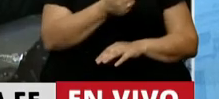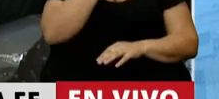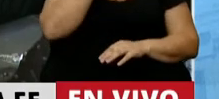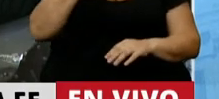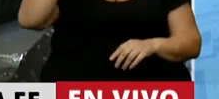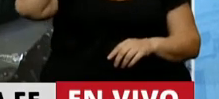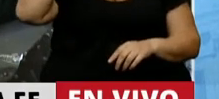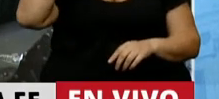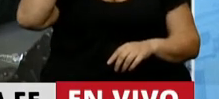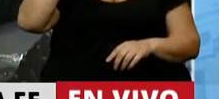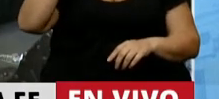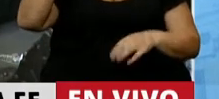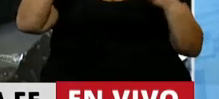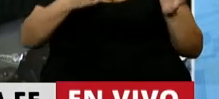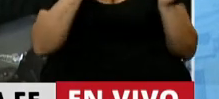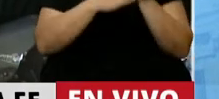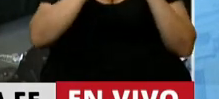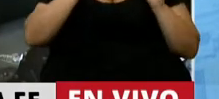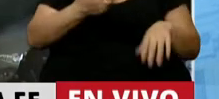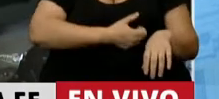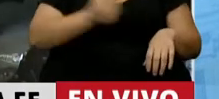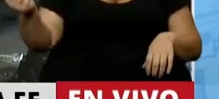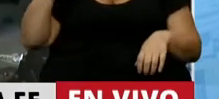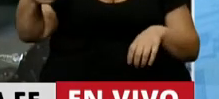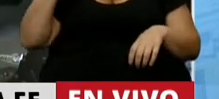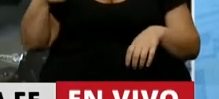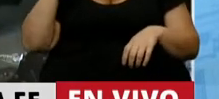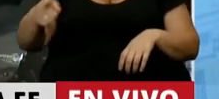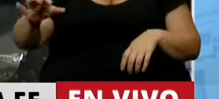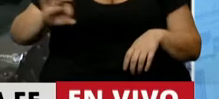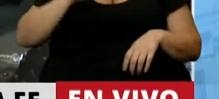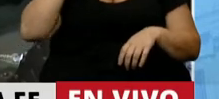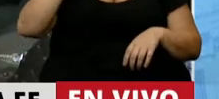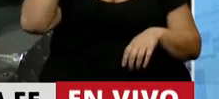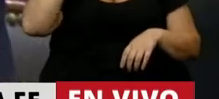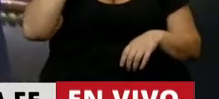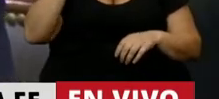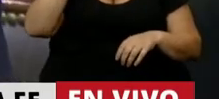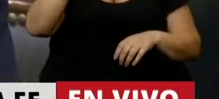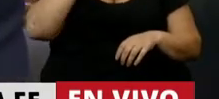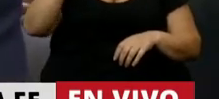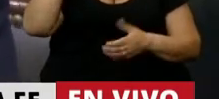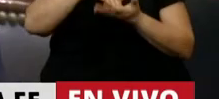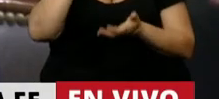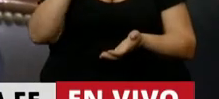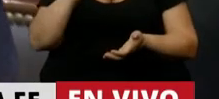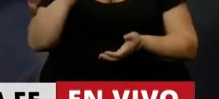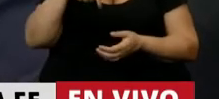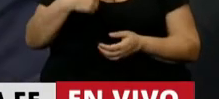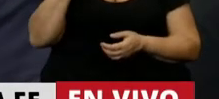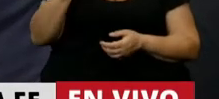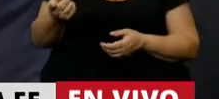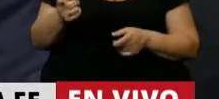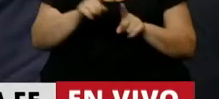porque creía y tengo comprobado que ajustó el sistema previsional en el 2018 en 50 mil millones de pesos, y esto lo